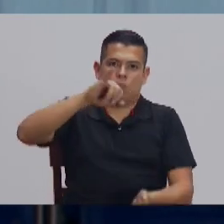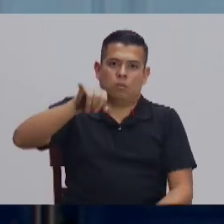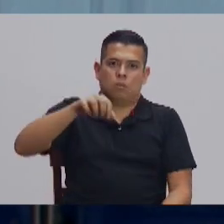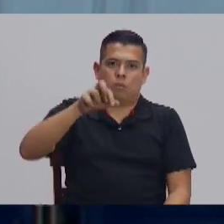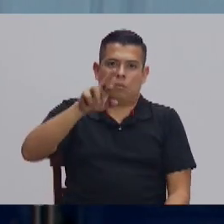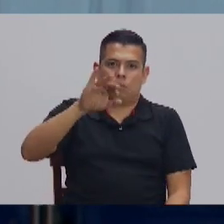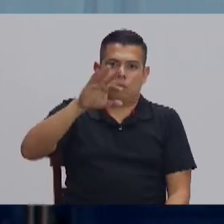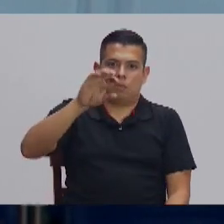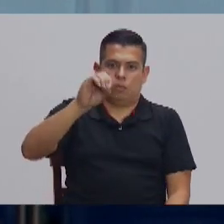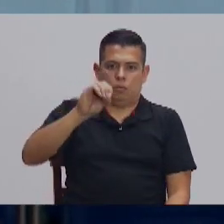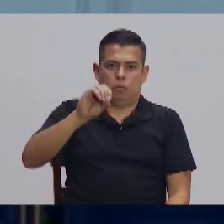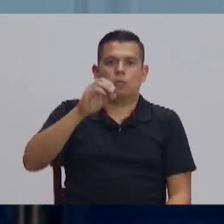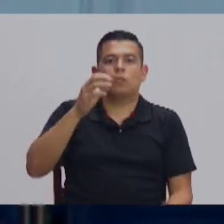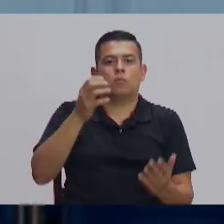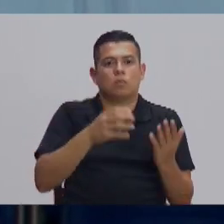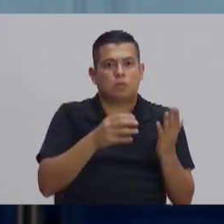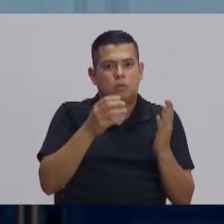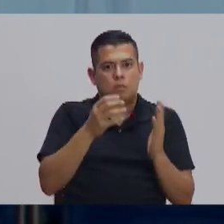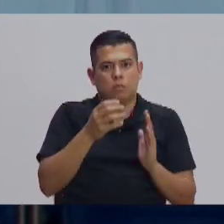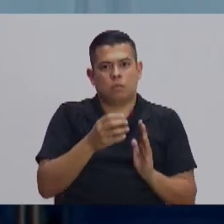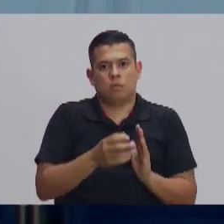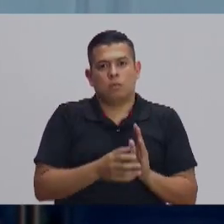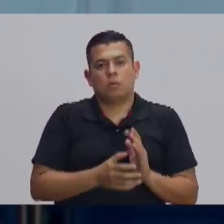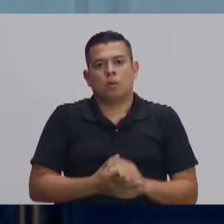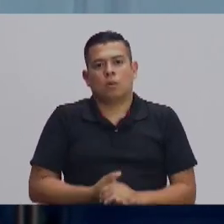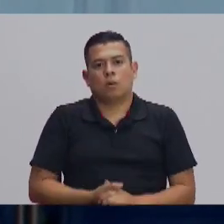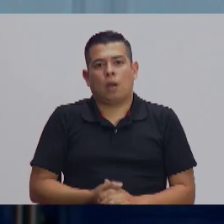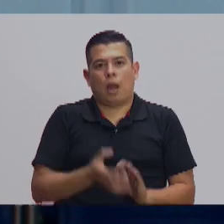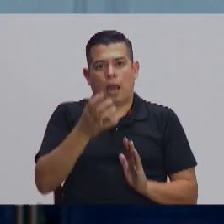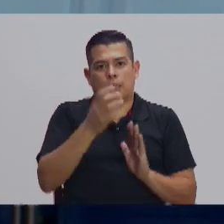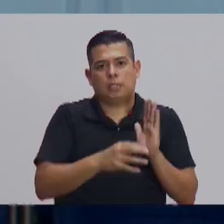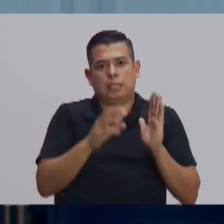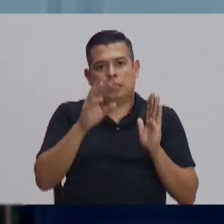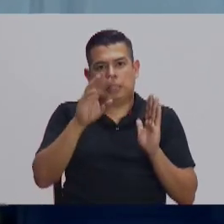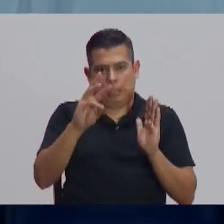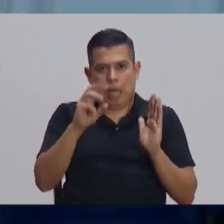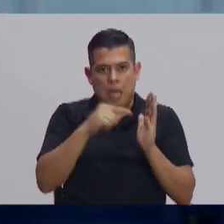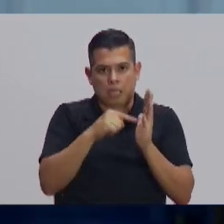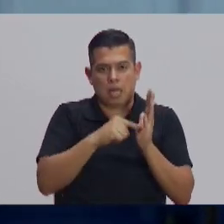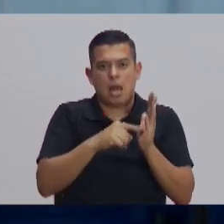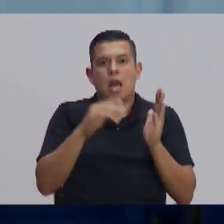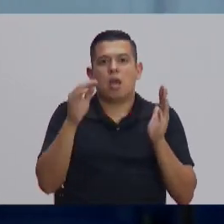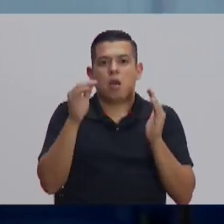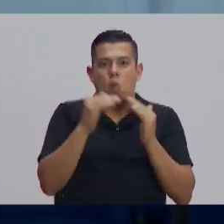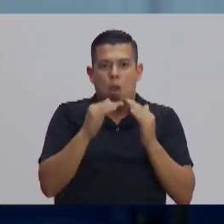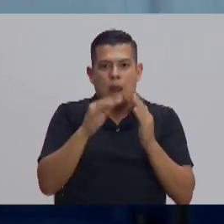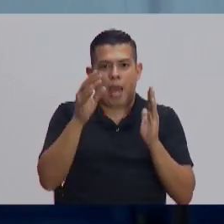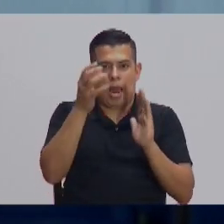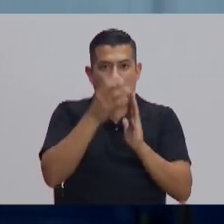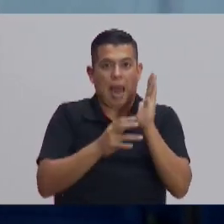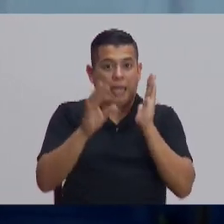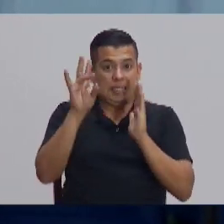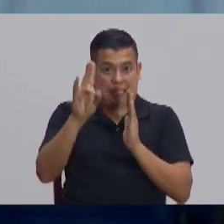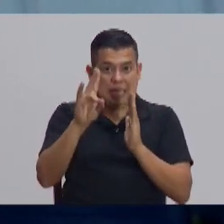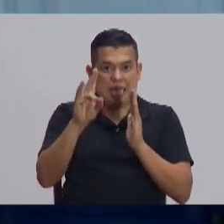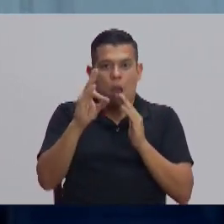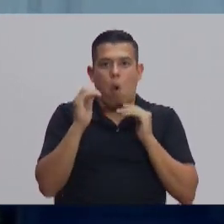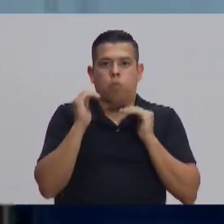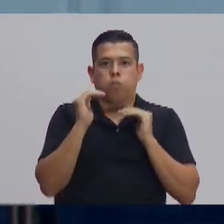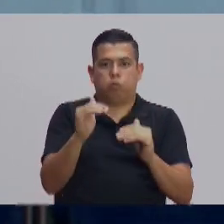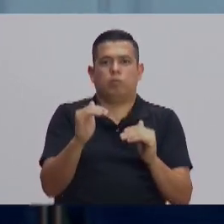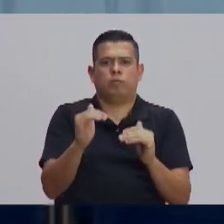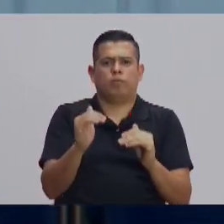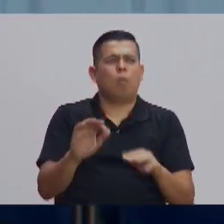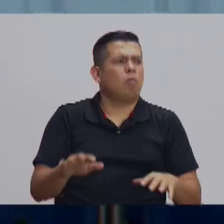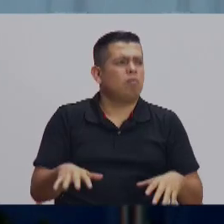6 pero en el capítulo 7 se estancaron y por qué